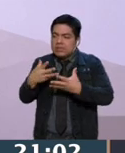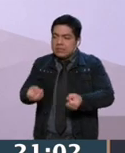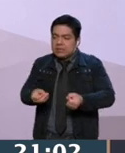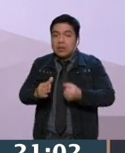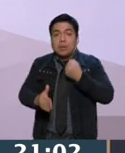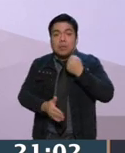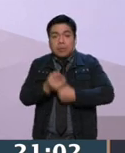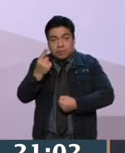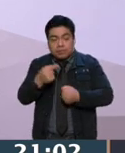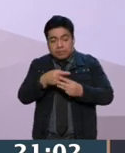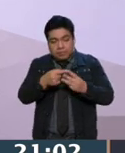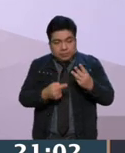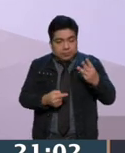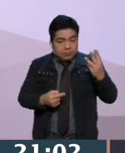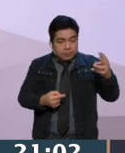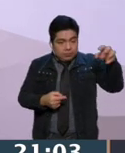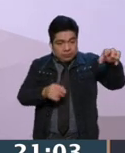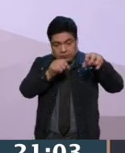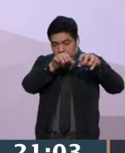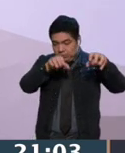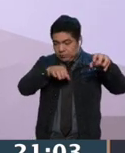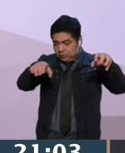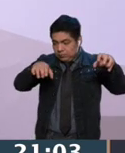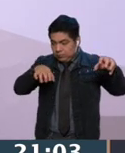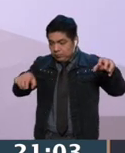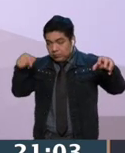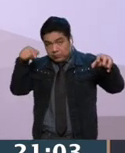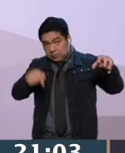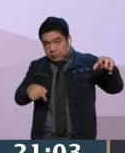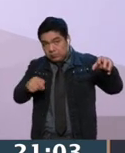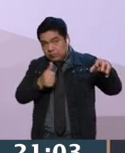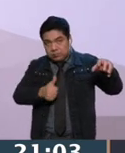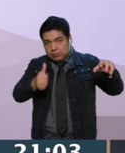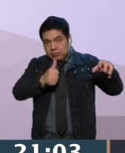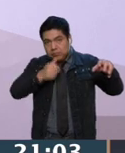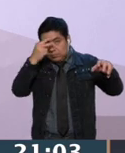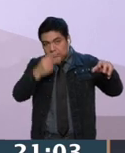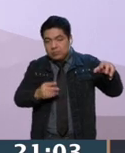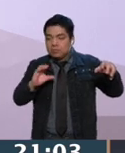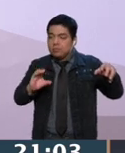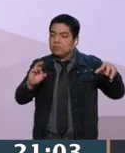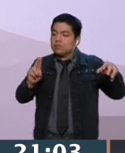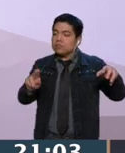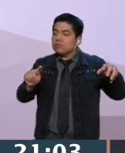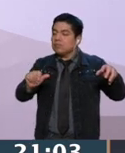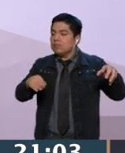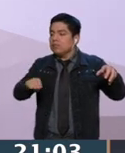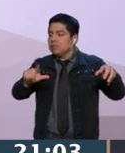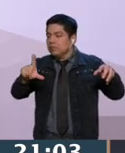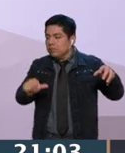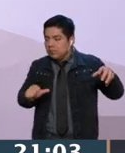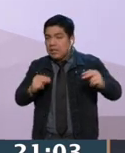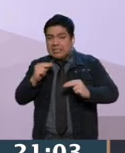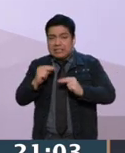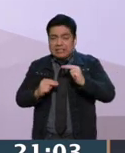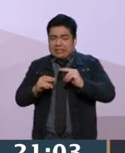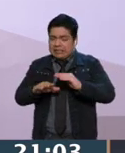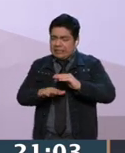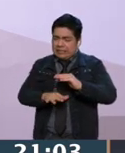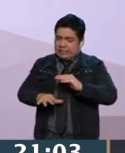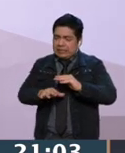debe a que las 3 presas que abastecen a una tercera parte de la población del Valle de México a través del Cutzamala se encuentran en su nivel más bajo,